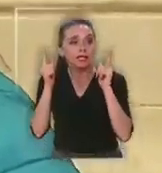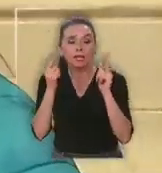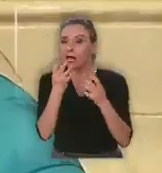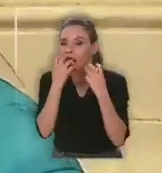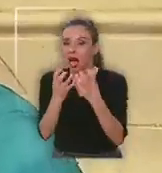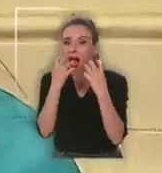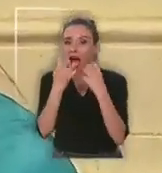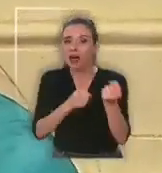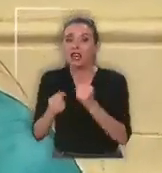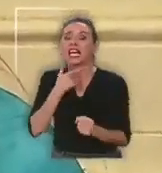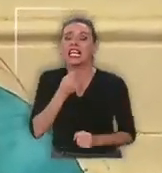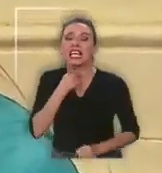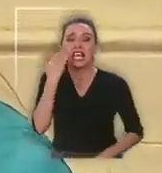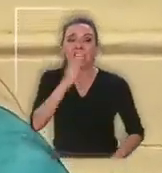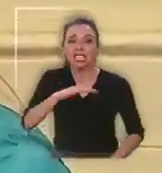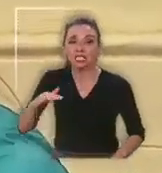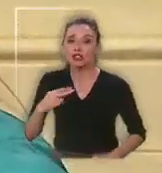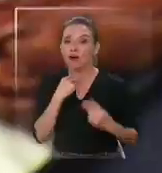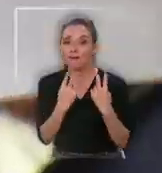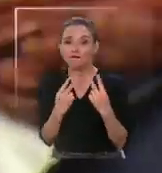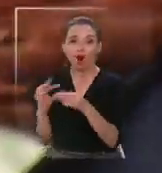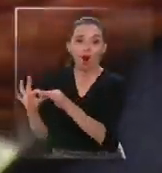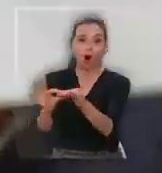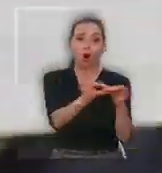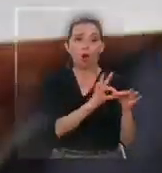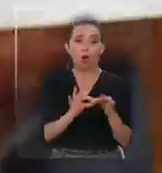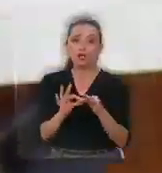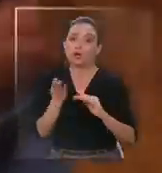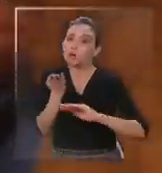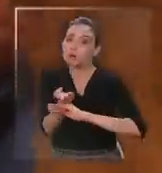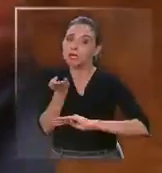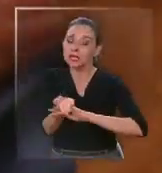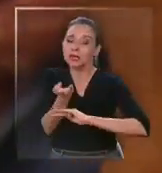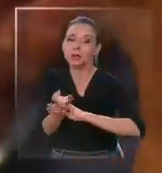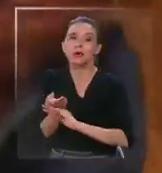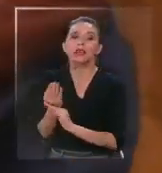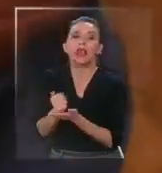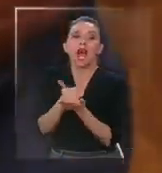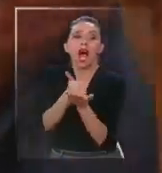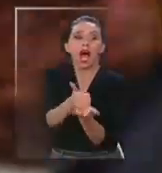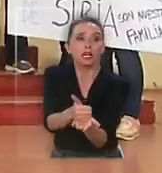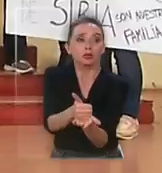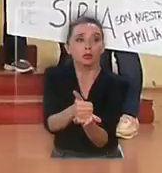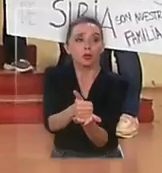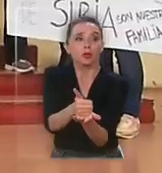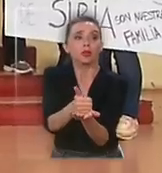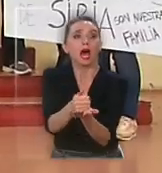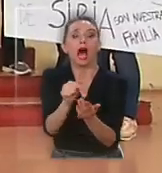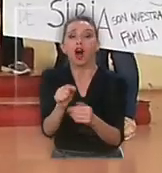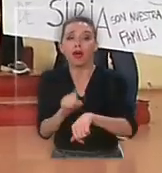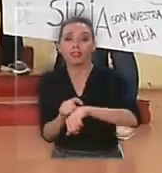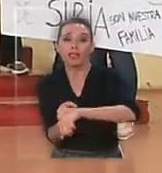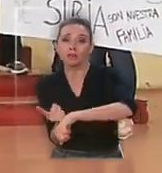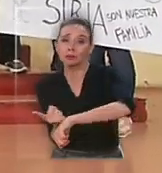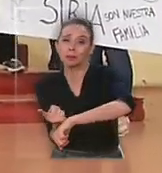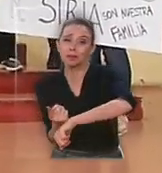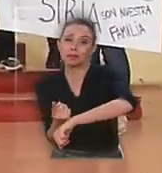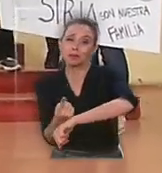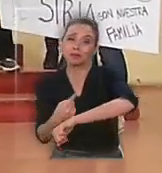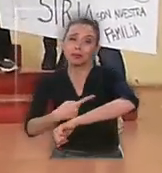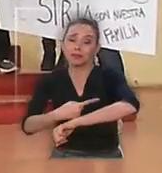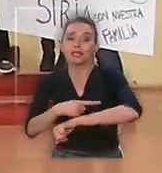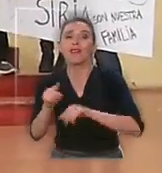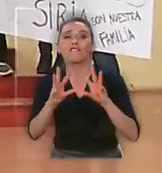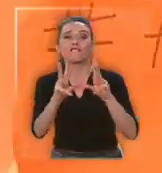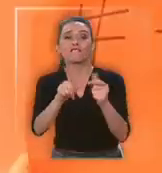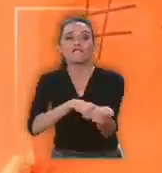Gritos de desesperación, voces unidas en un mismo clamor. Piden ayuda, pues aseguran están en una carrera contra el tiempo. Son